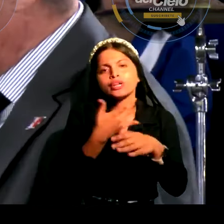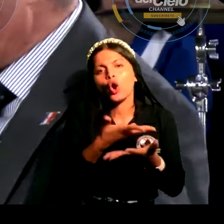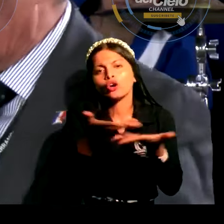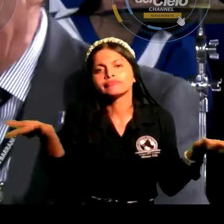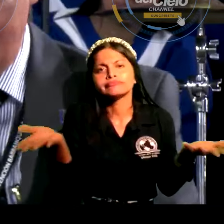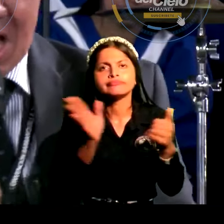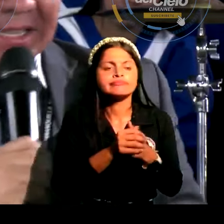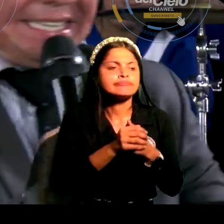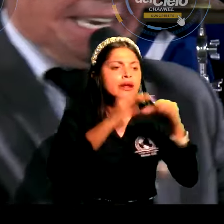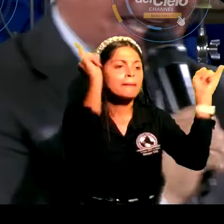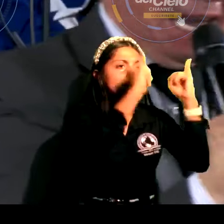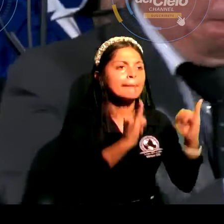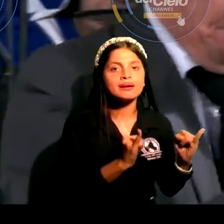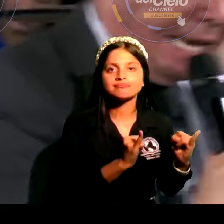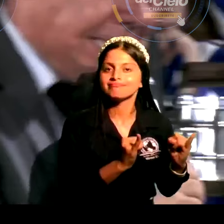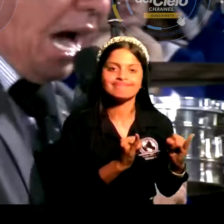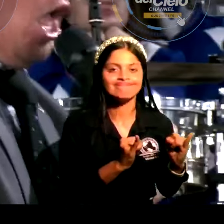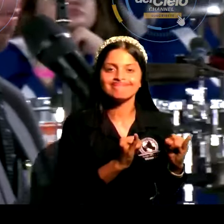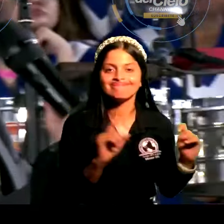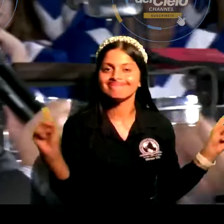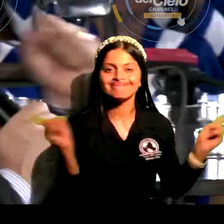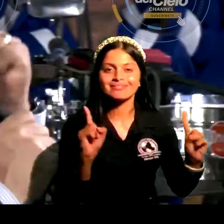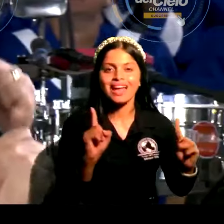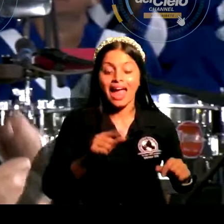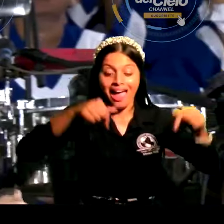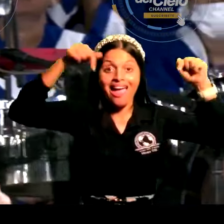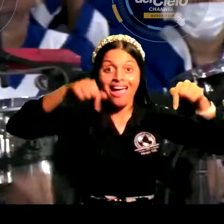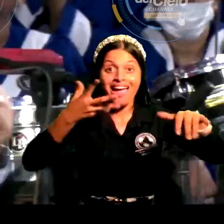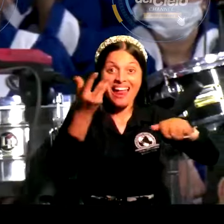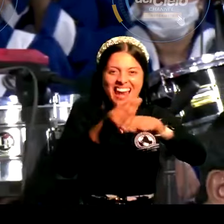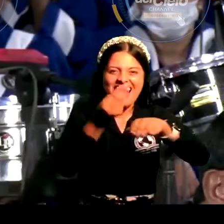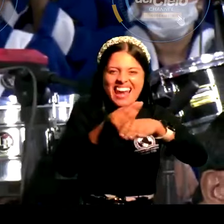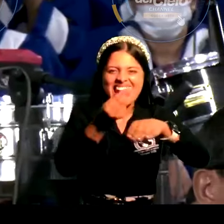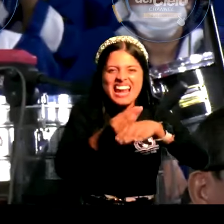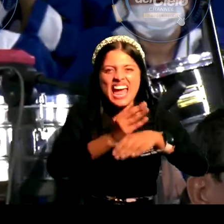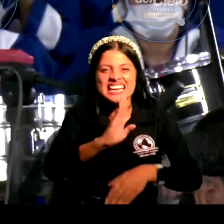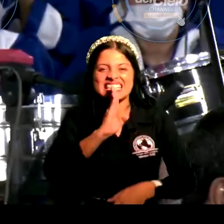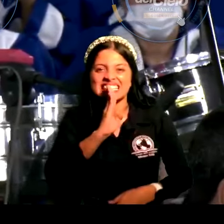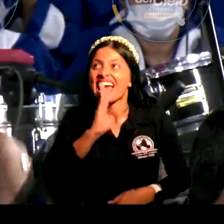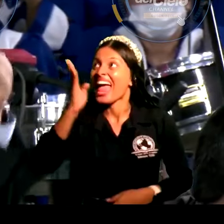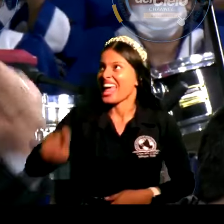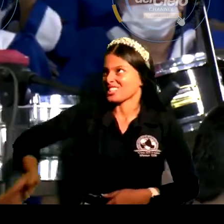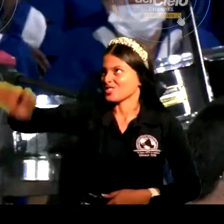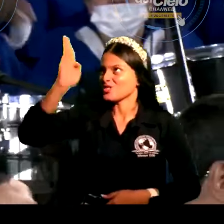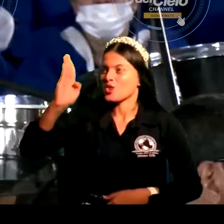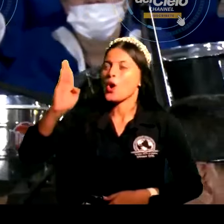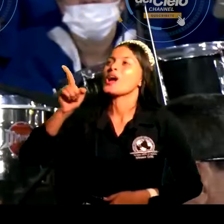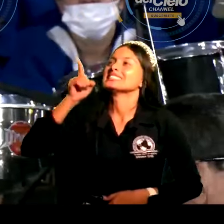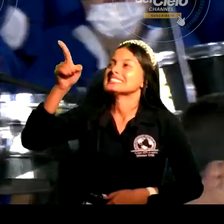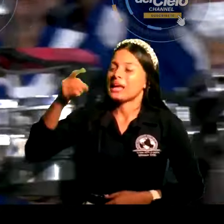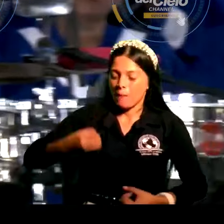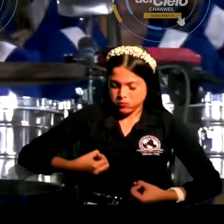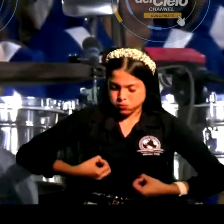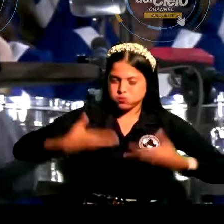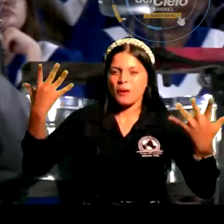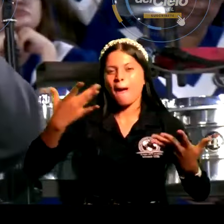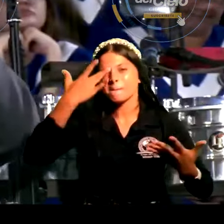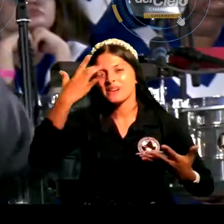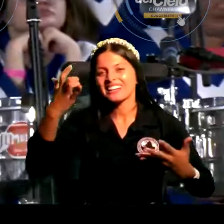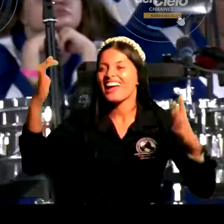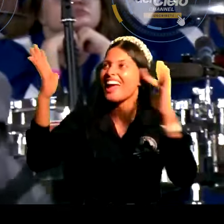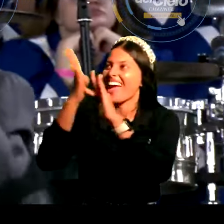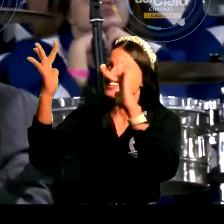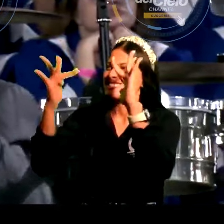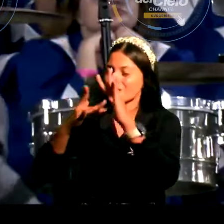Esta iglesia tiene vida porque Cristo vive. Esta iglesia se mueve